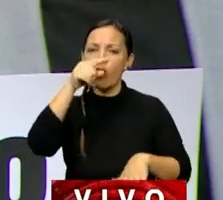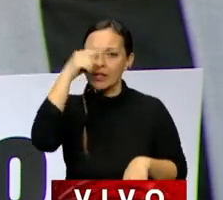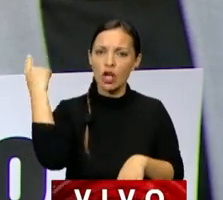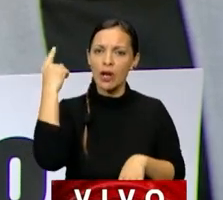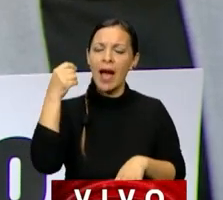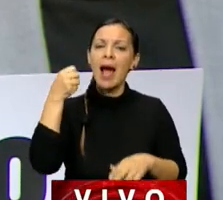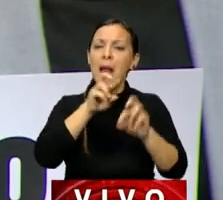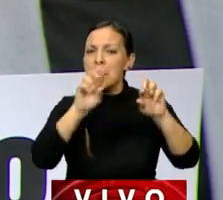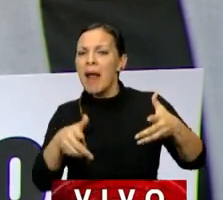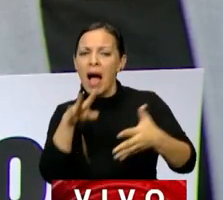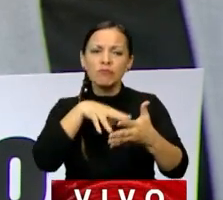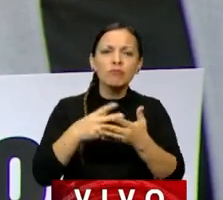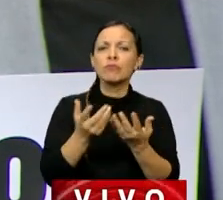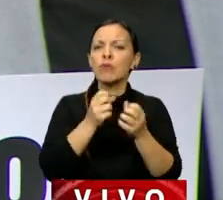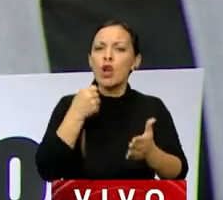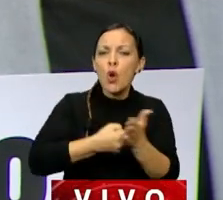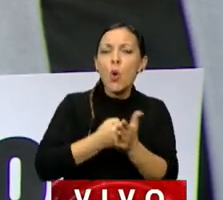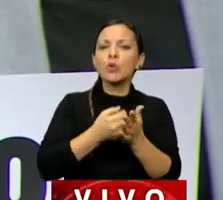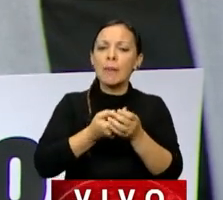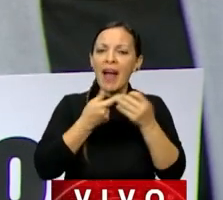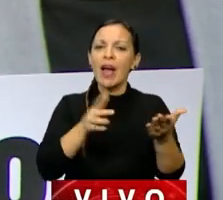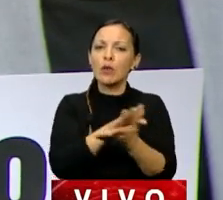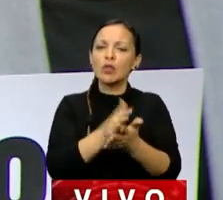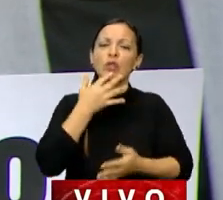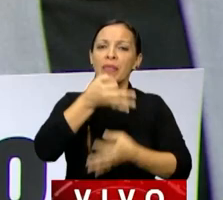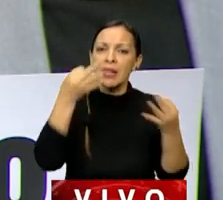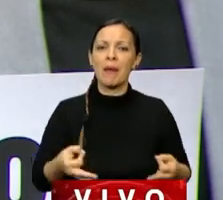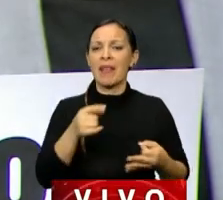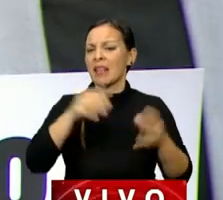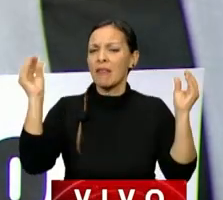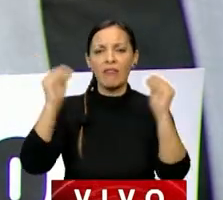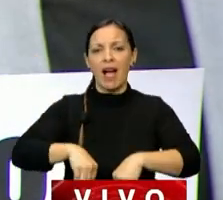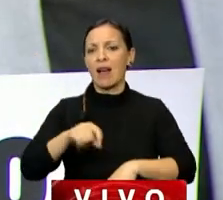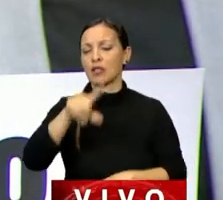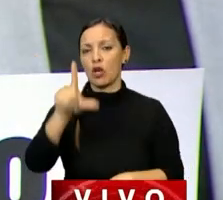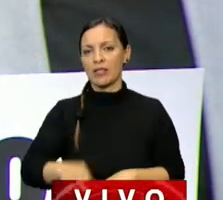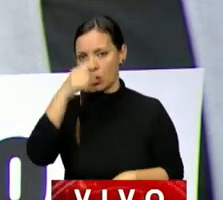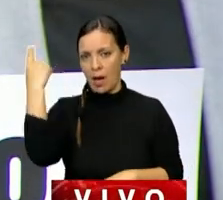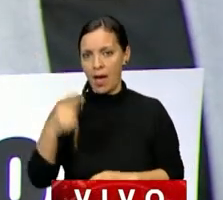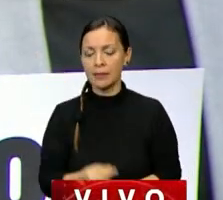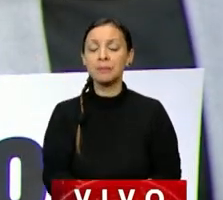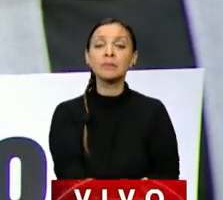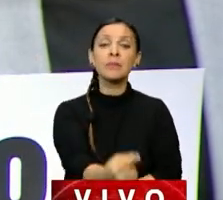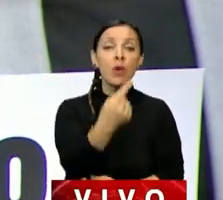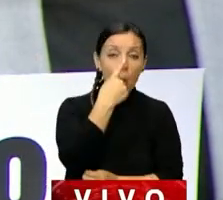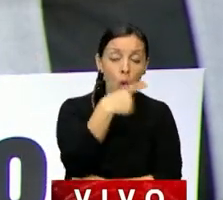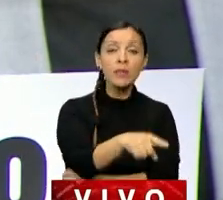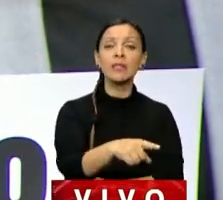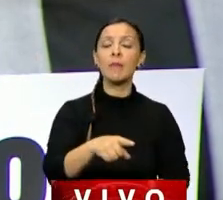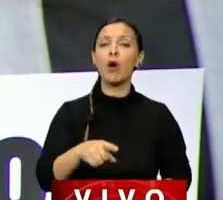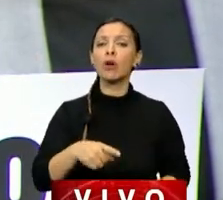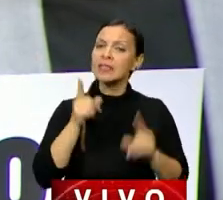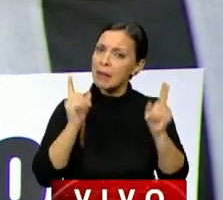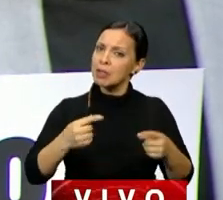lucha que arme una verdadera salida a esta debacle nacional. Y por último, no